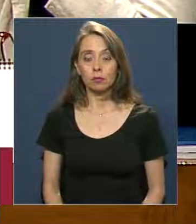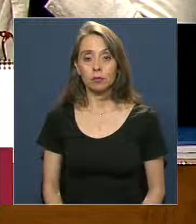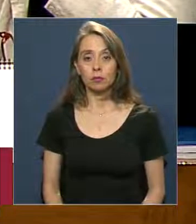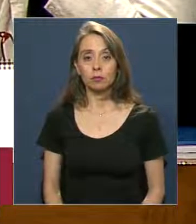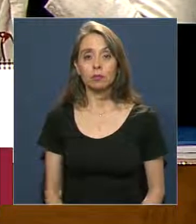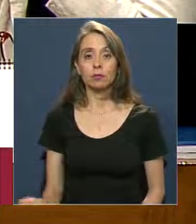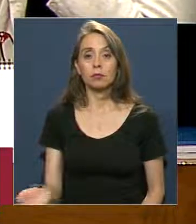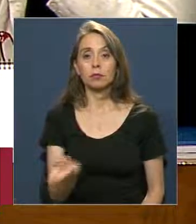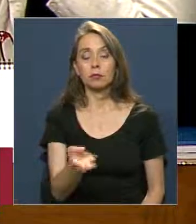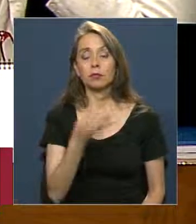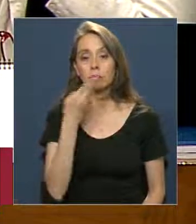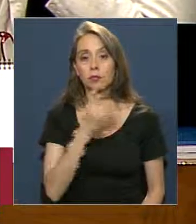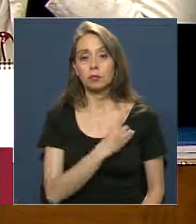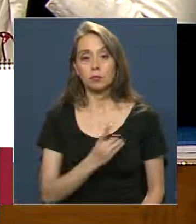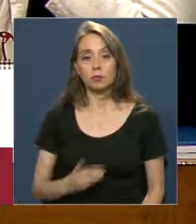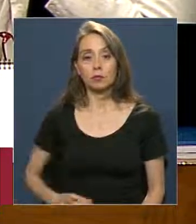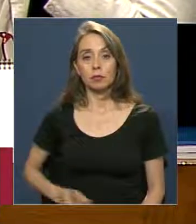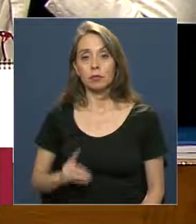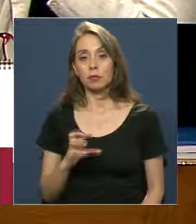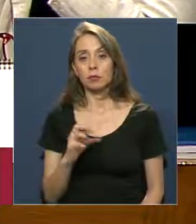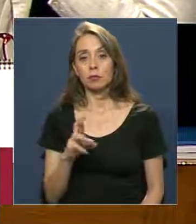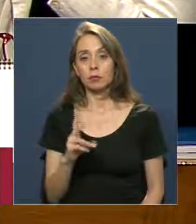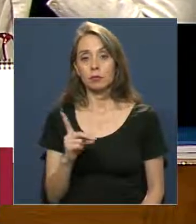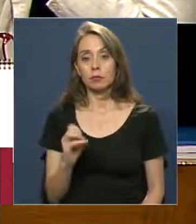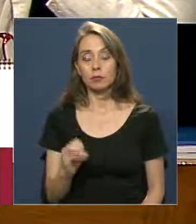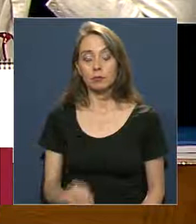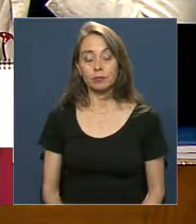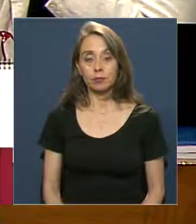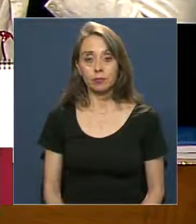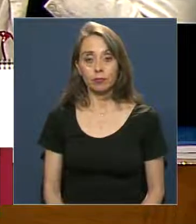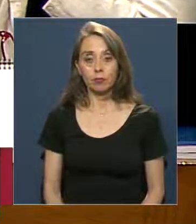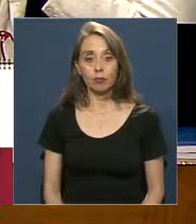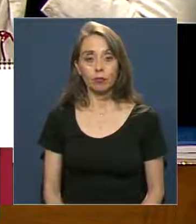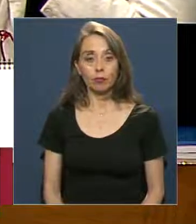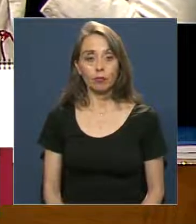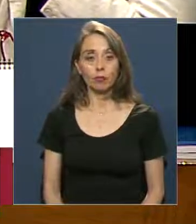Le ofrezco la palabra al señor diputado Luis Pardo.